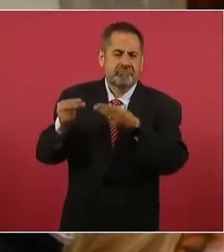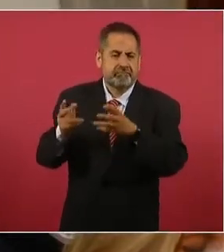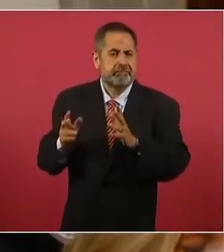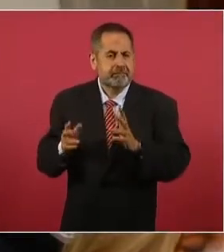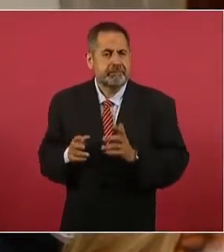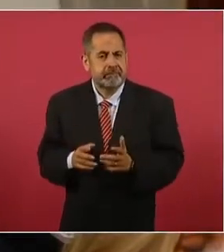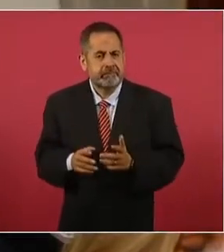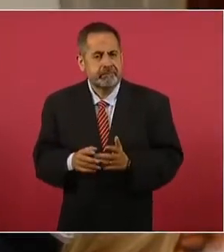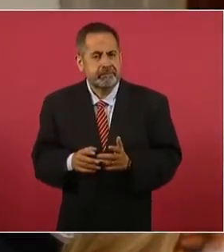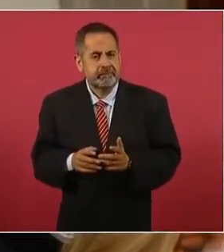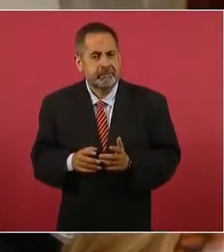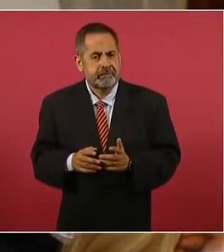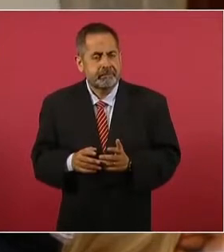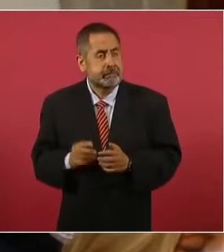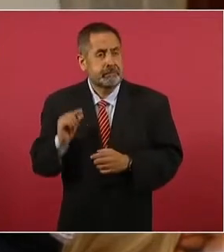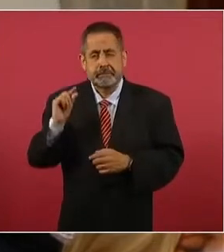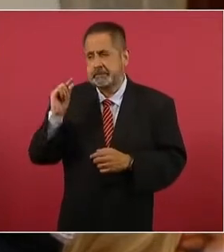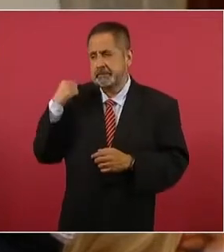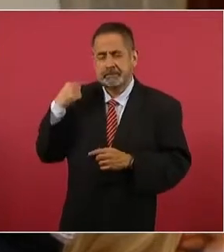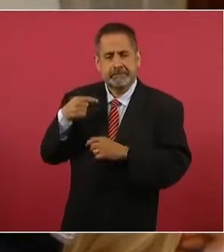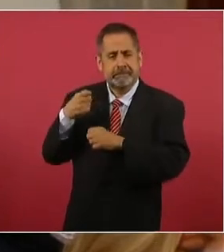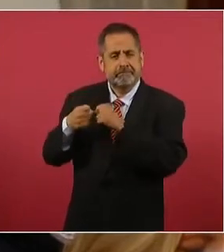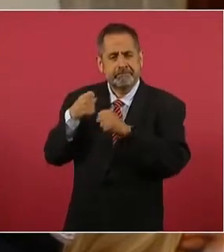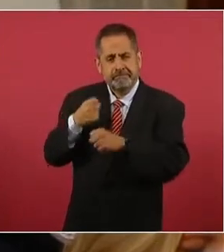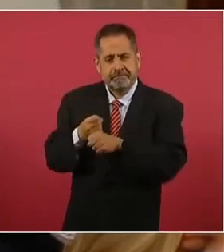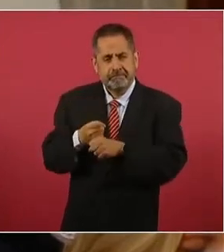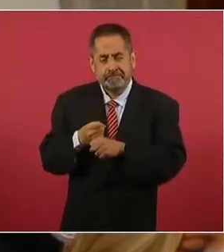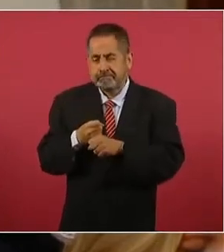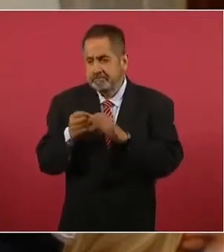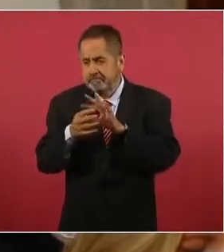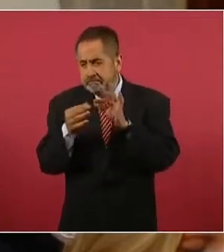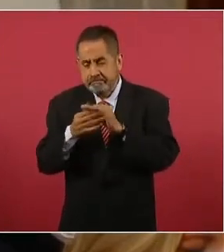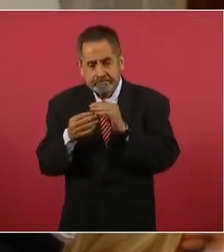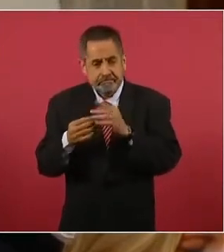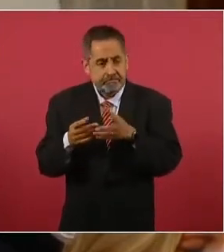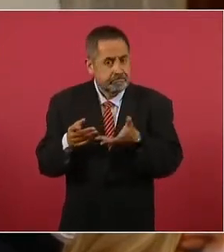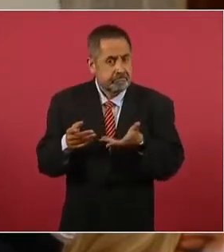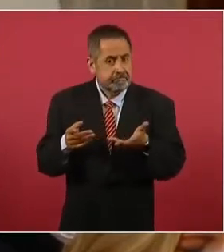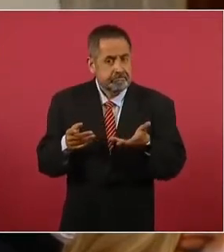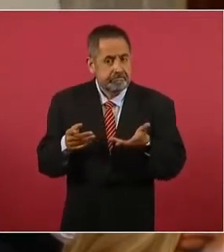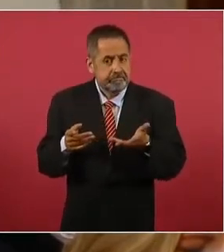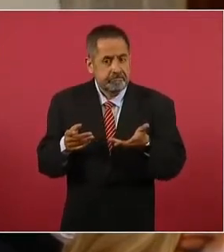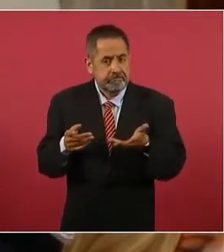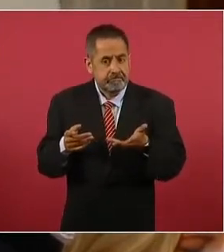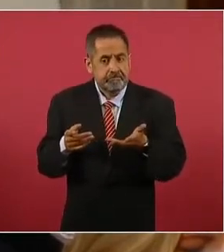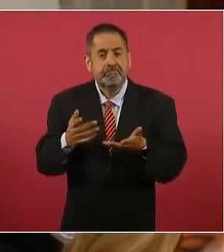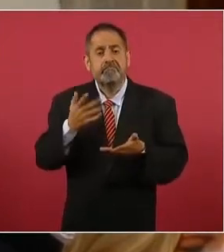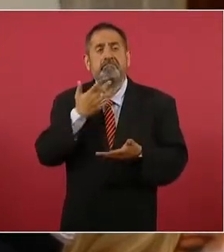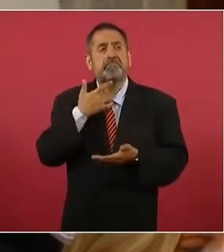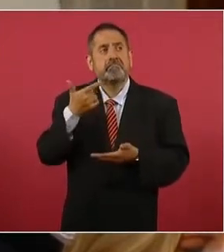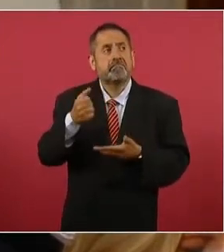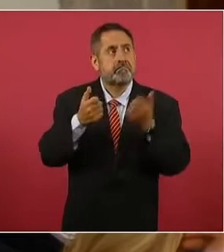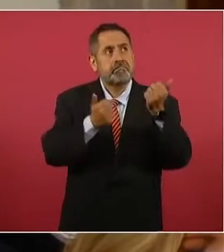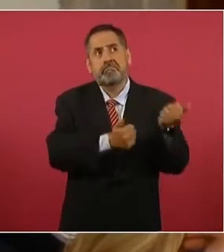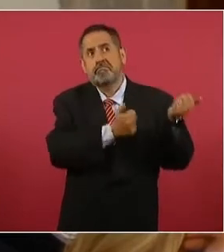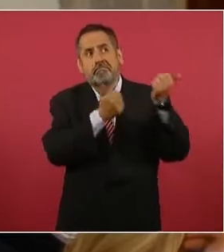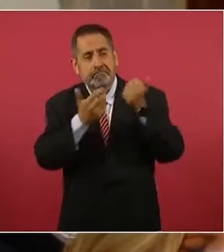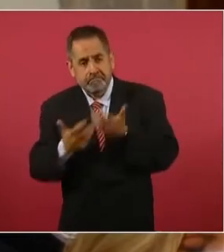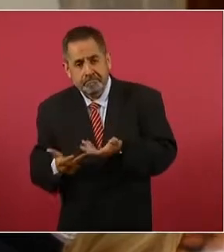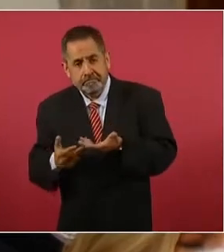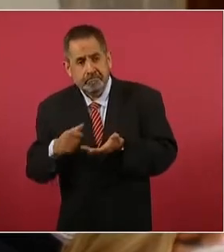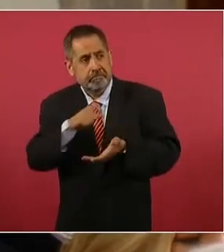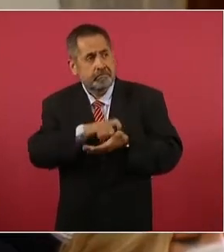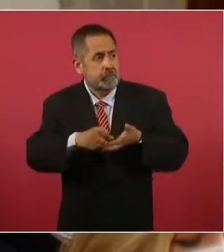Hemos tenido en los últimos años que nos hicieron refinerías de importación de gasolinas,